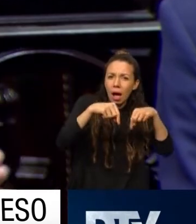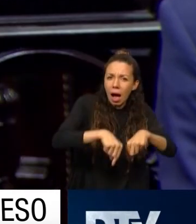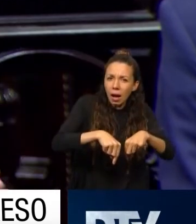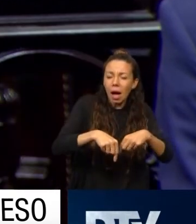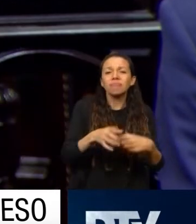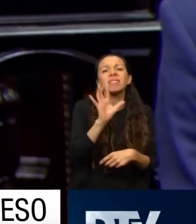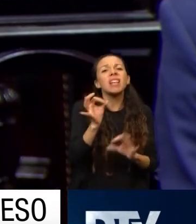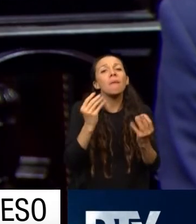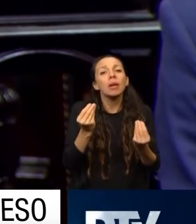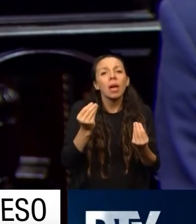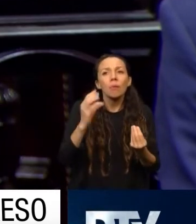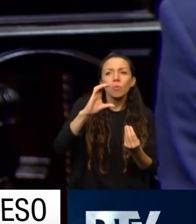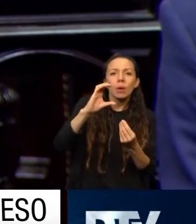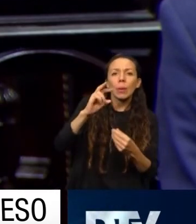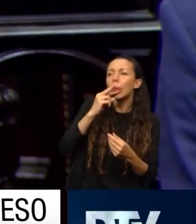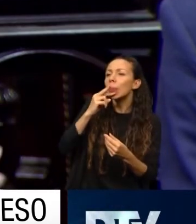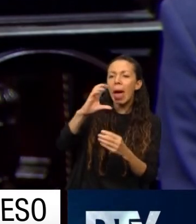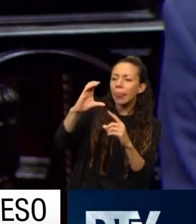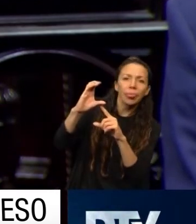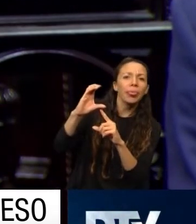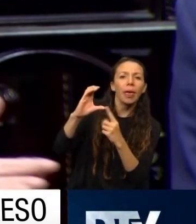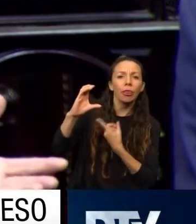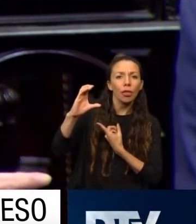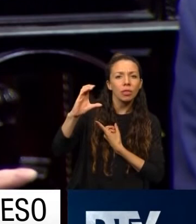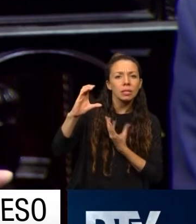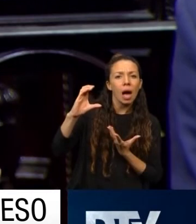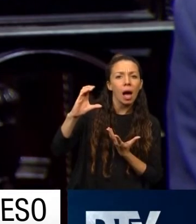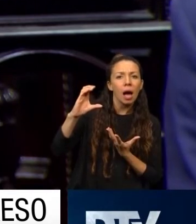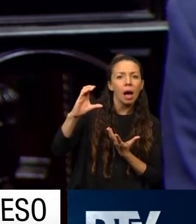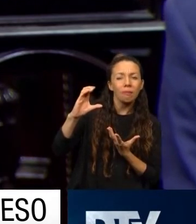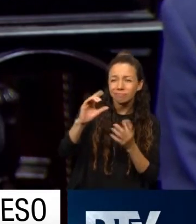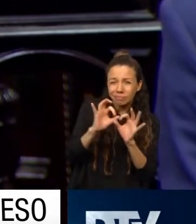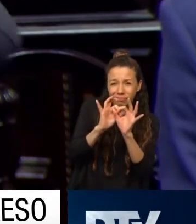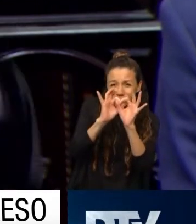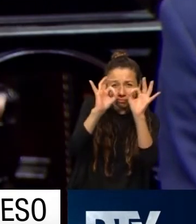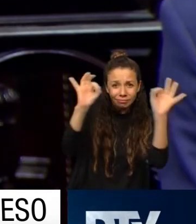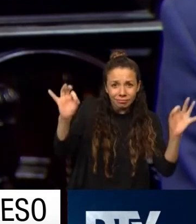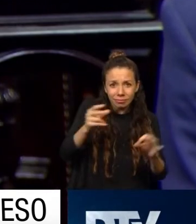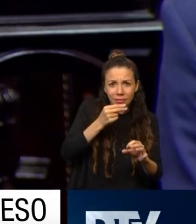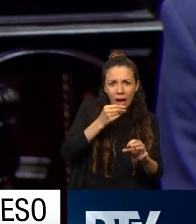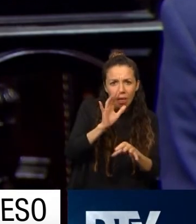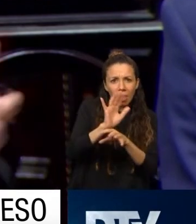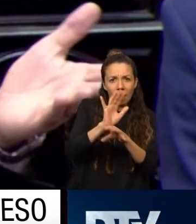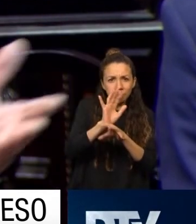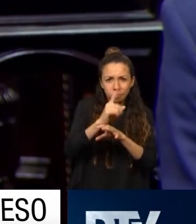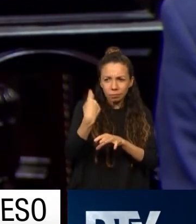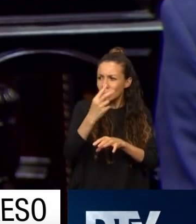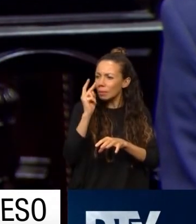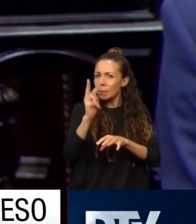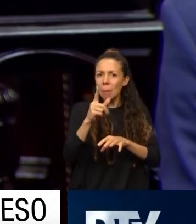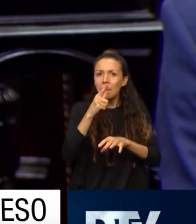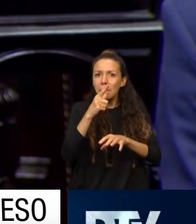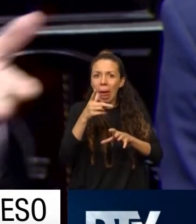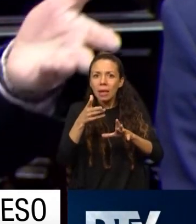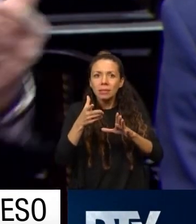brotes verdes, ¿dónde están? En ningún lado. La luz del túnel, al final del